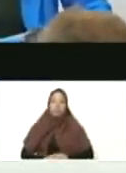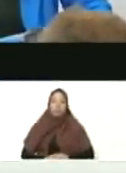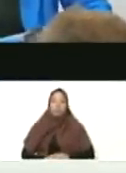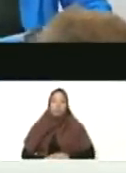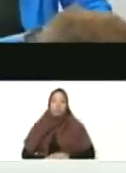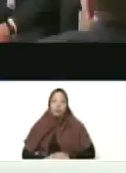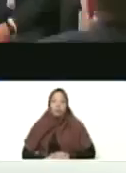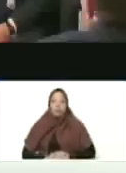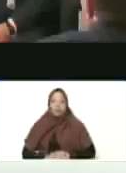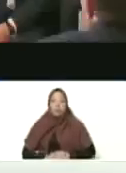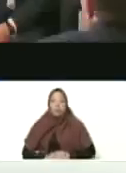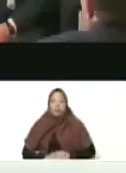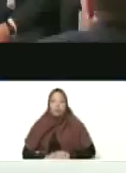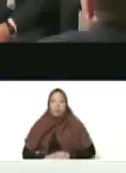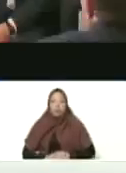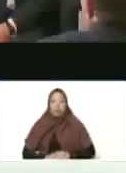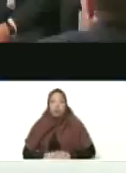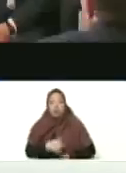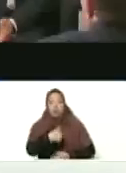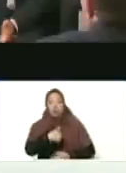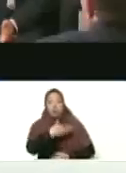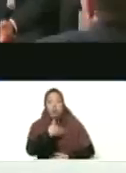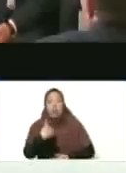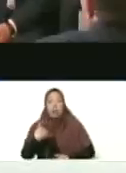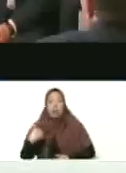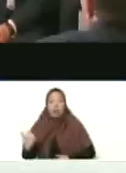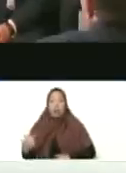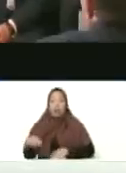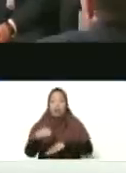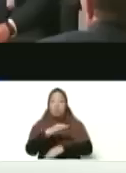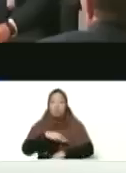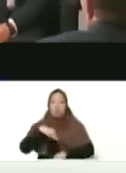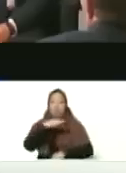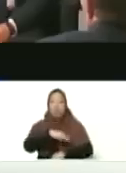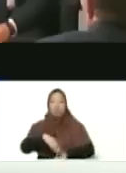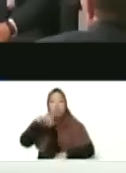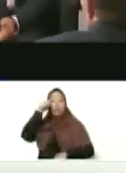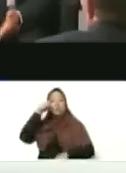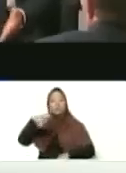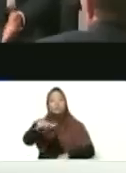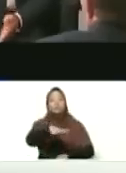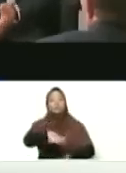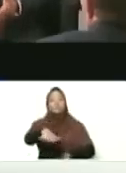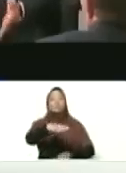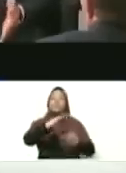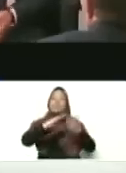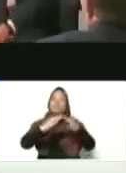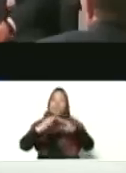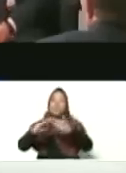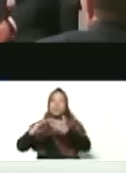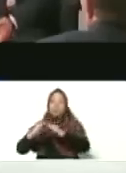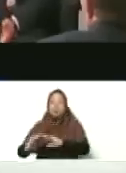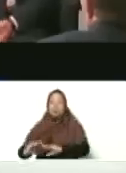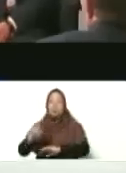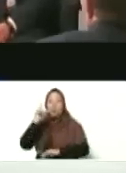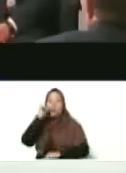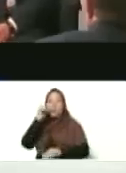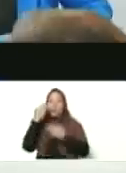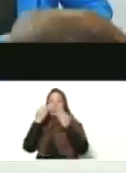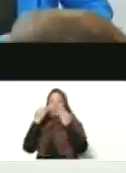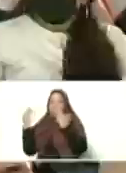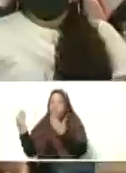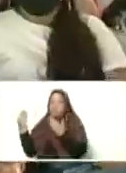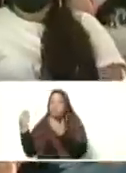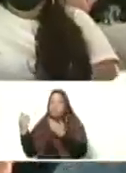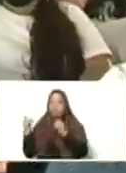yo quisiera que nuestro compañero ministro del poder popular para las comunas jorge arriaza hiciera